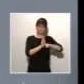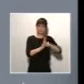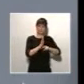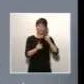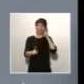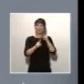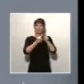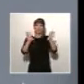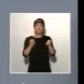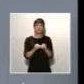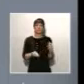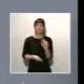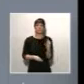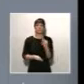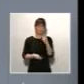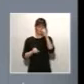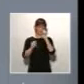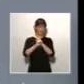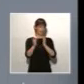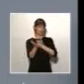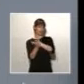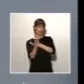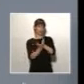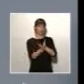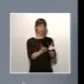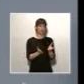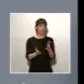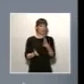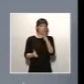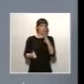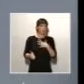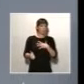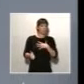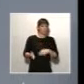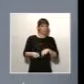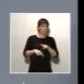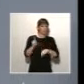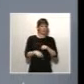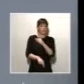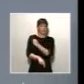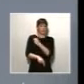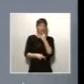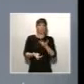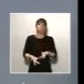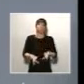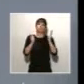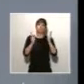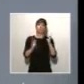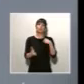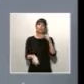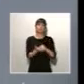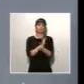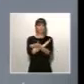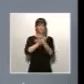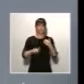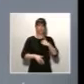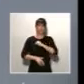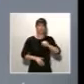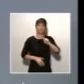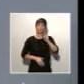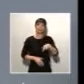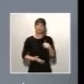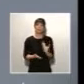tener claras las vías por las que en un momento dado se pueda autorizar esta vacuna de la manera más rápida posible, pero garantizando la seguridad